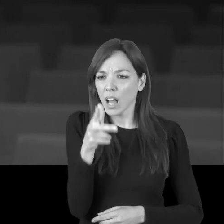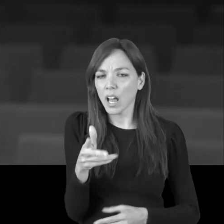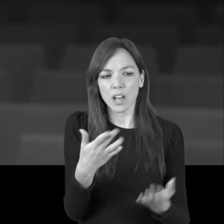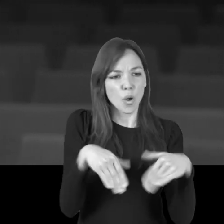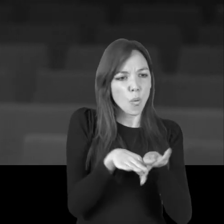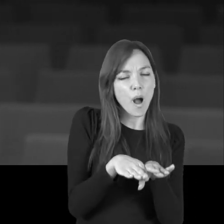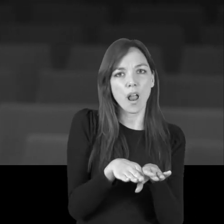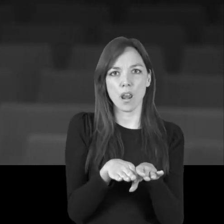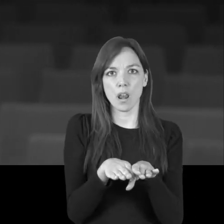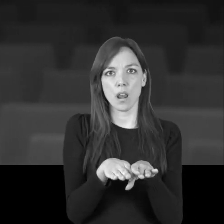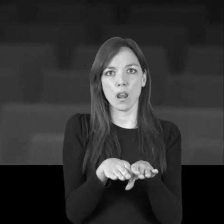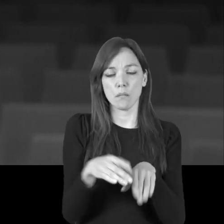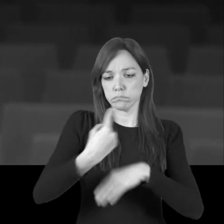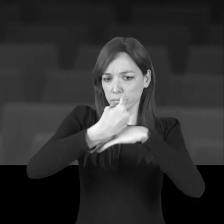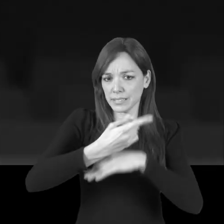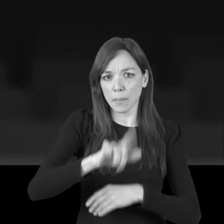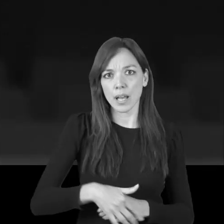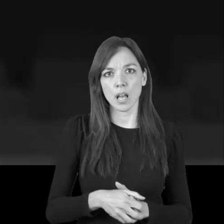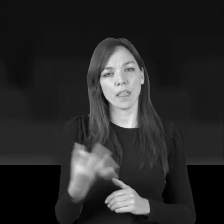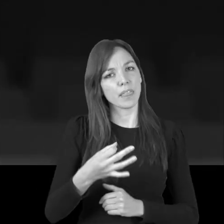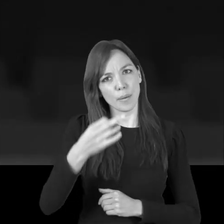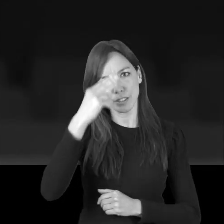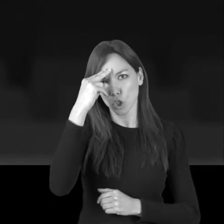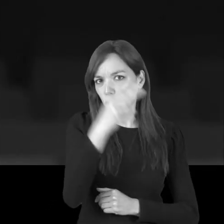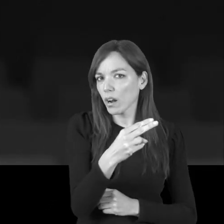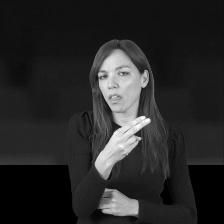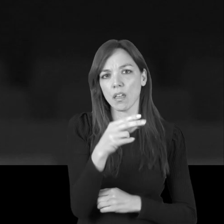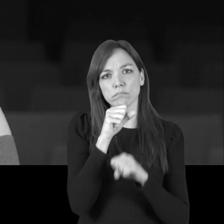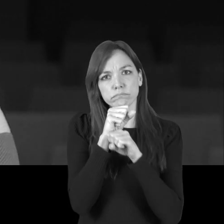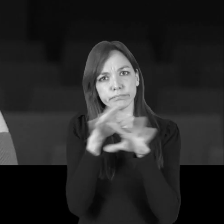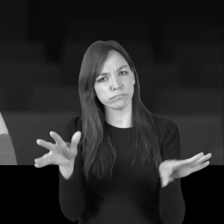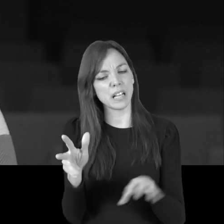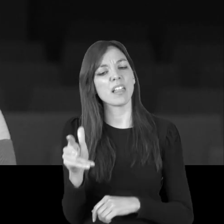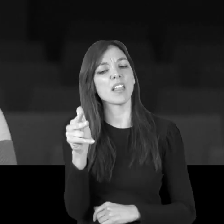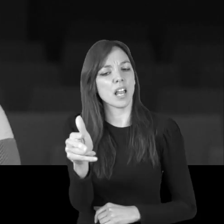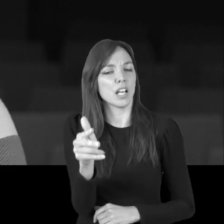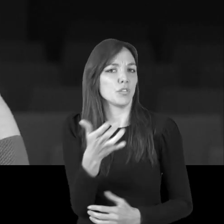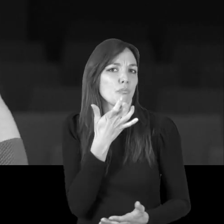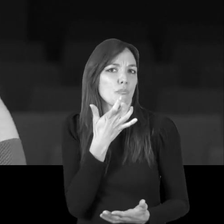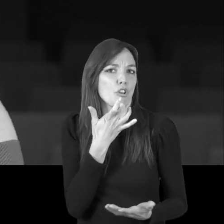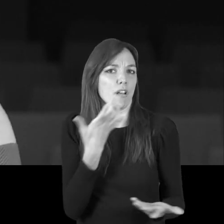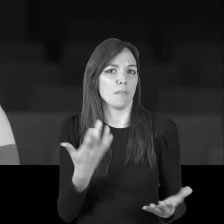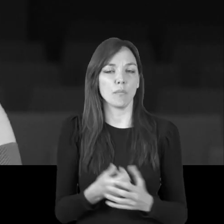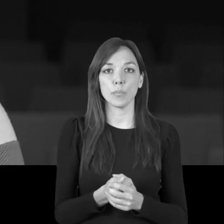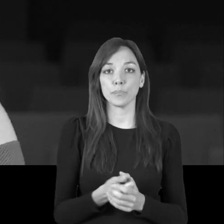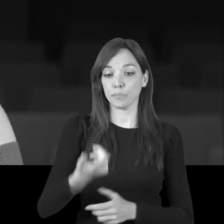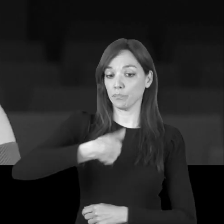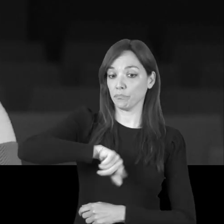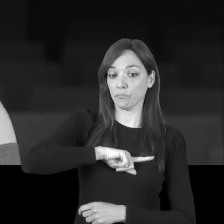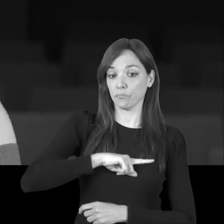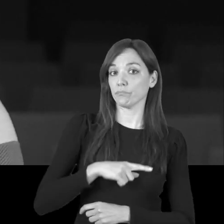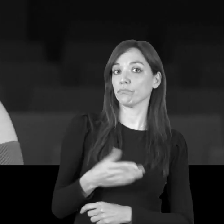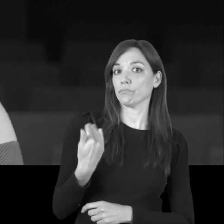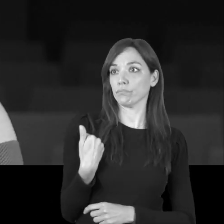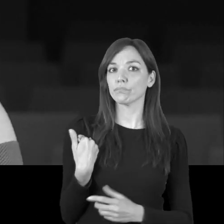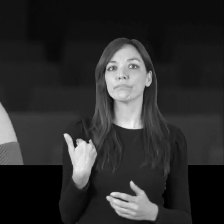mismos derechos, tenemos los mismos deberes, la tolerancia, la inclusión, el derecho, por ejemplo,